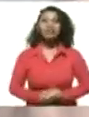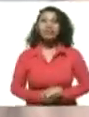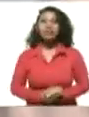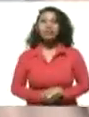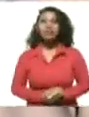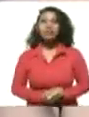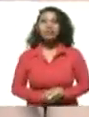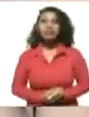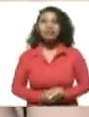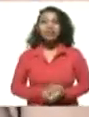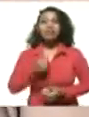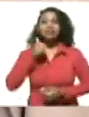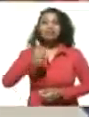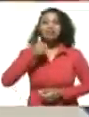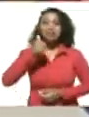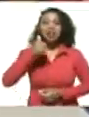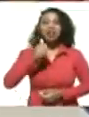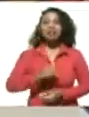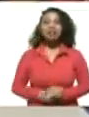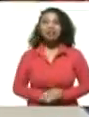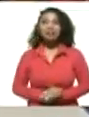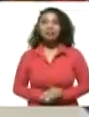muy bien